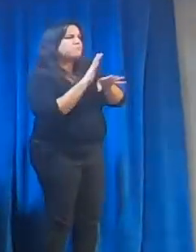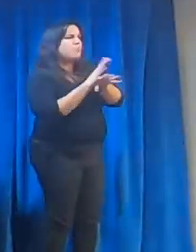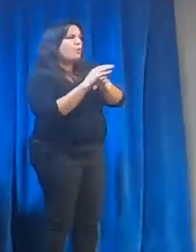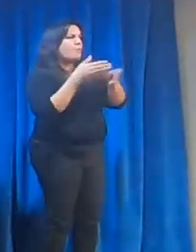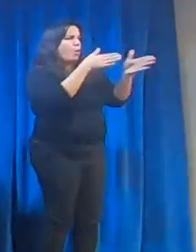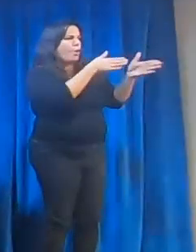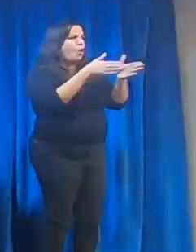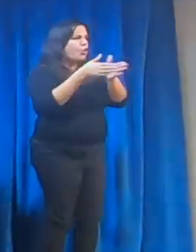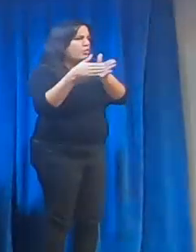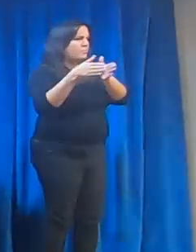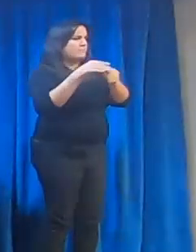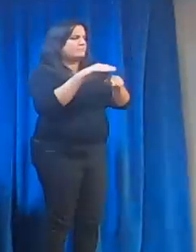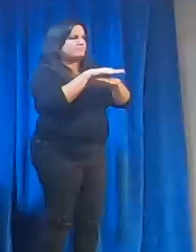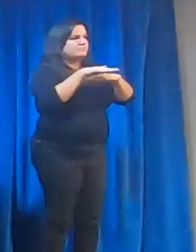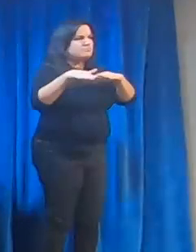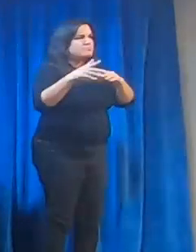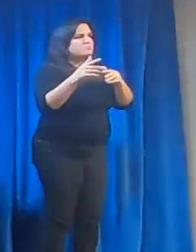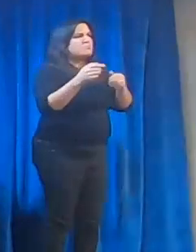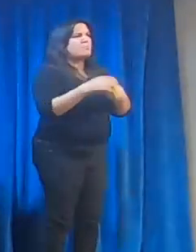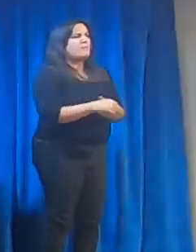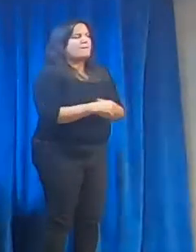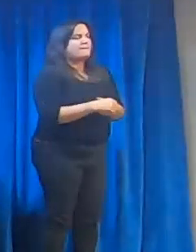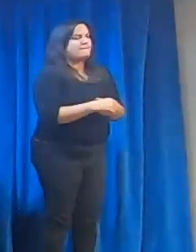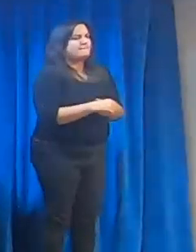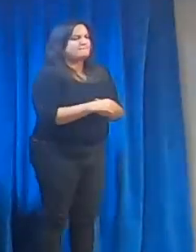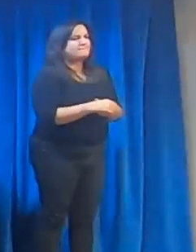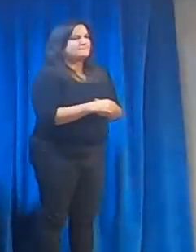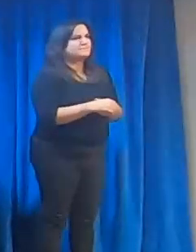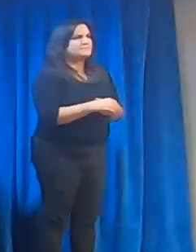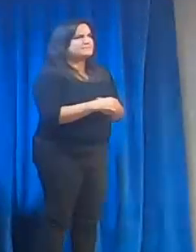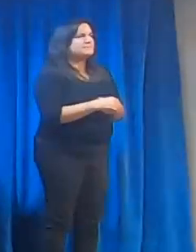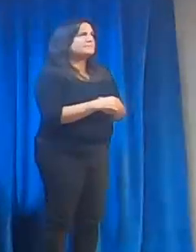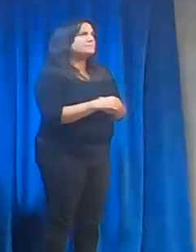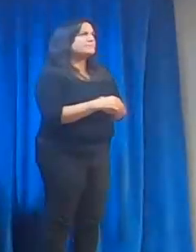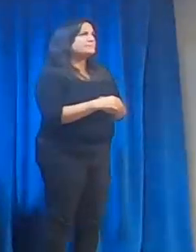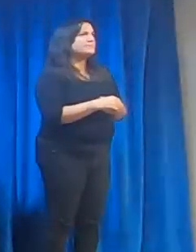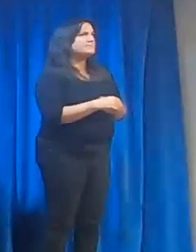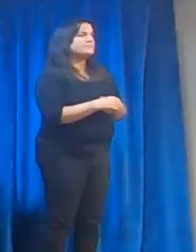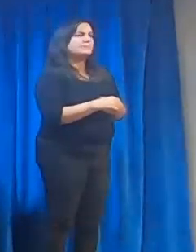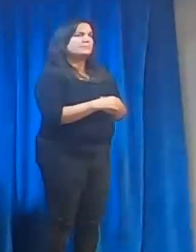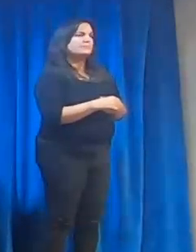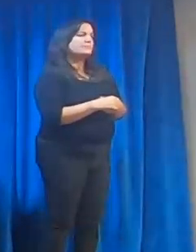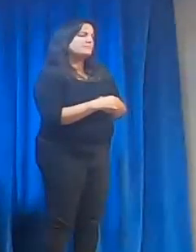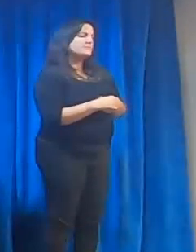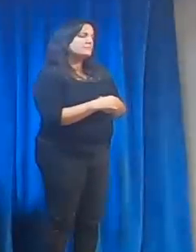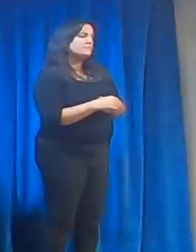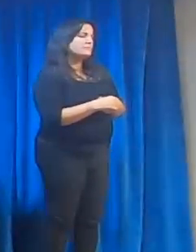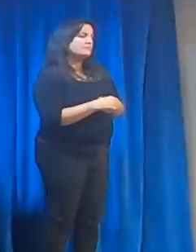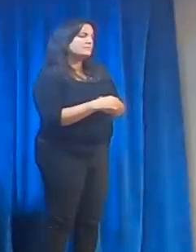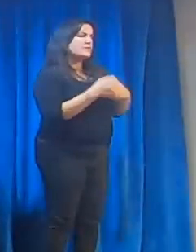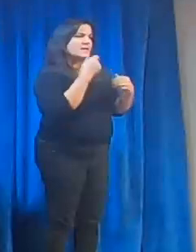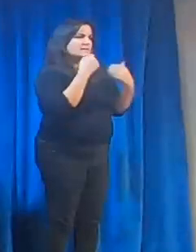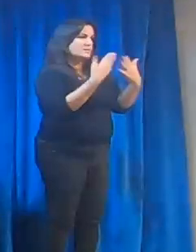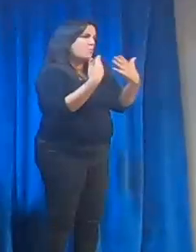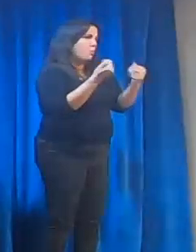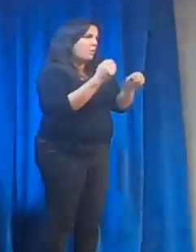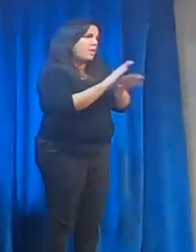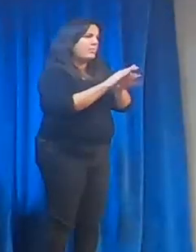da cierto orden en nuestra casa. Entonces, ahí trabaja, ¿eh? Cuando puede. Cuando